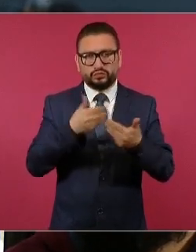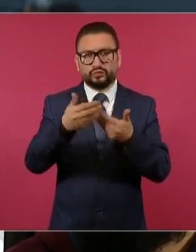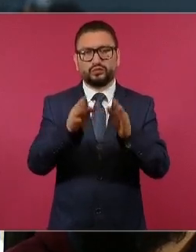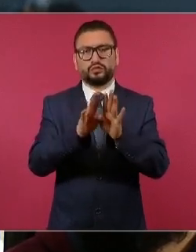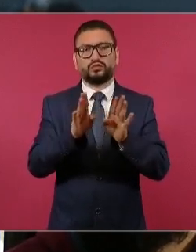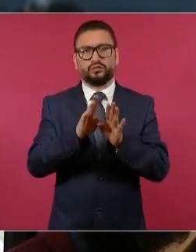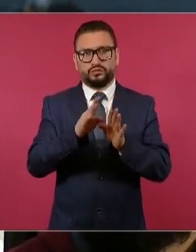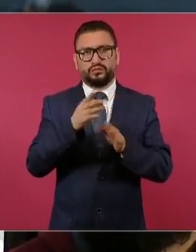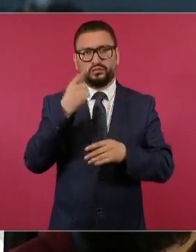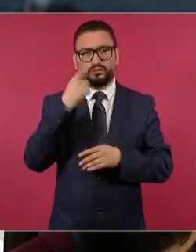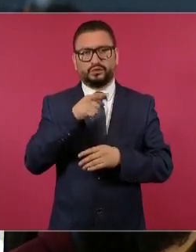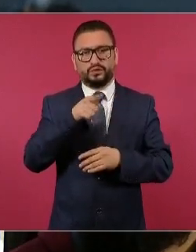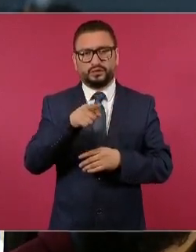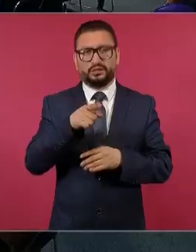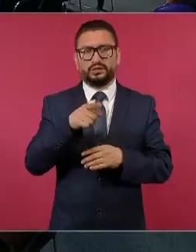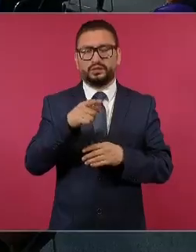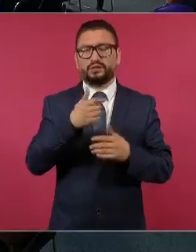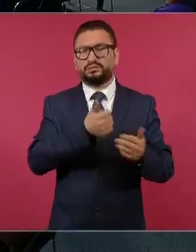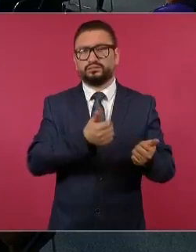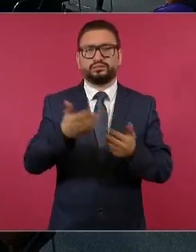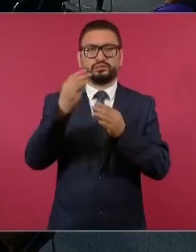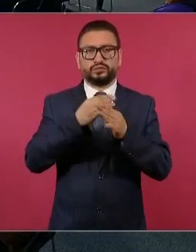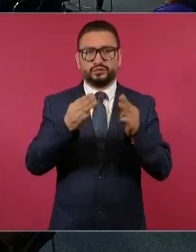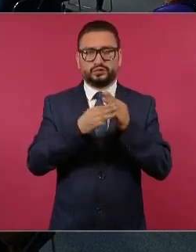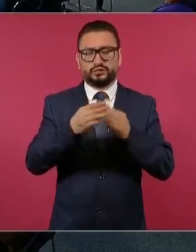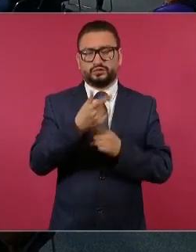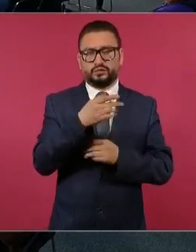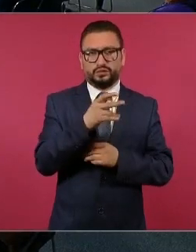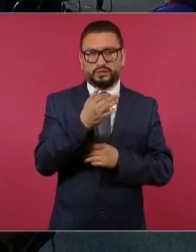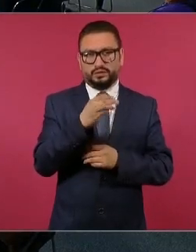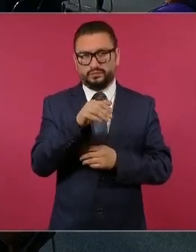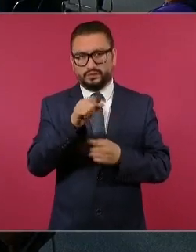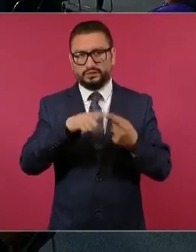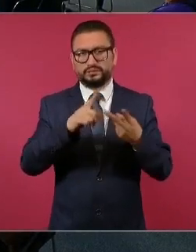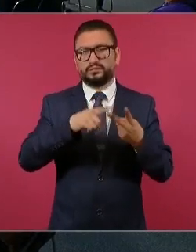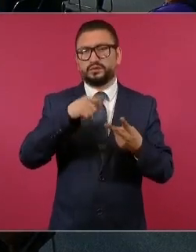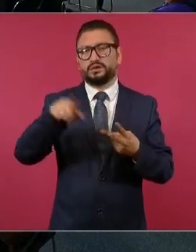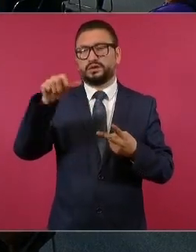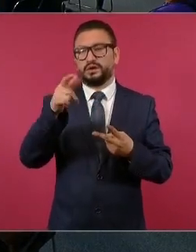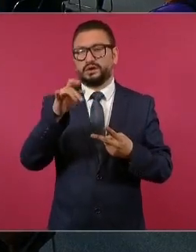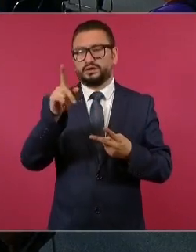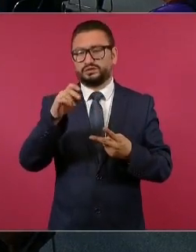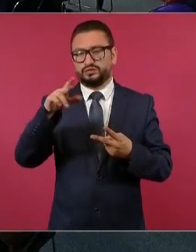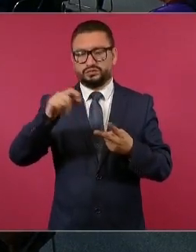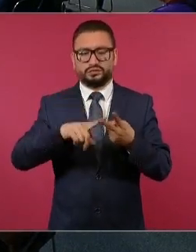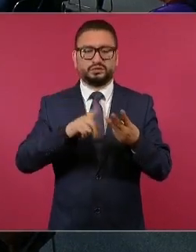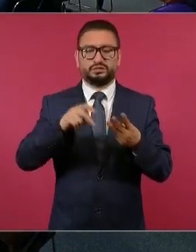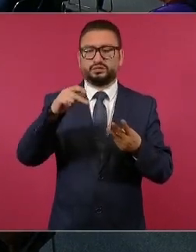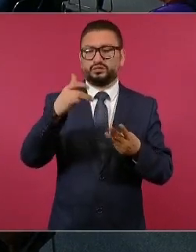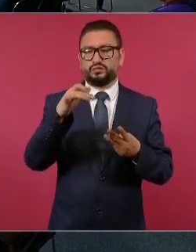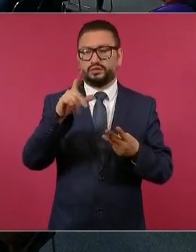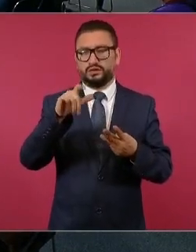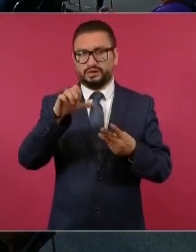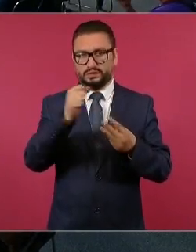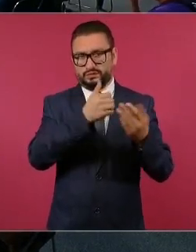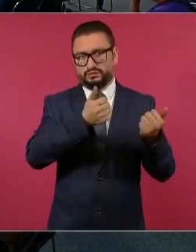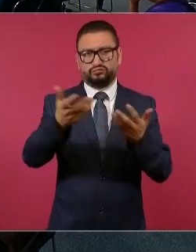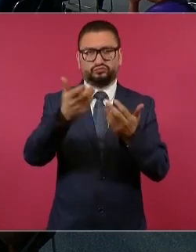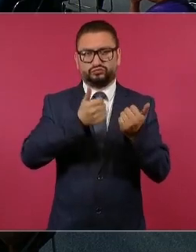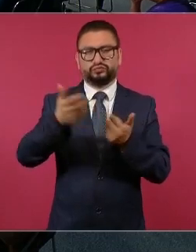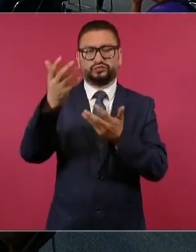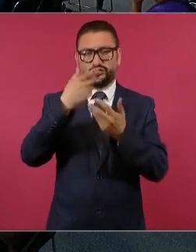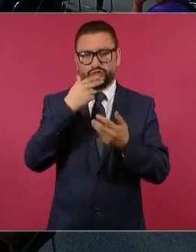para justamente trasladar mercancías de Guaymas hacia Arizona, pasando por Nogales, y todo esto que se ha venido haciendo